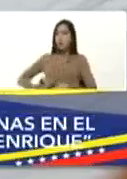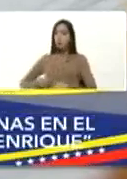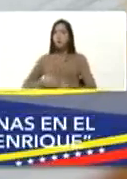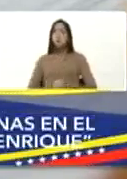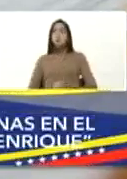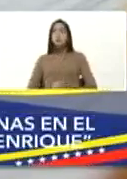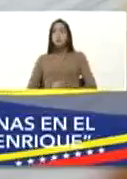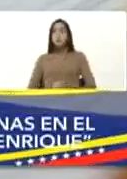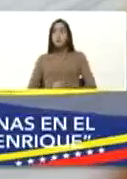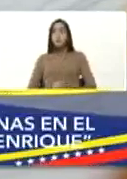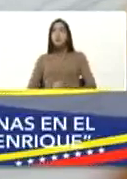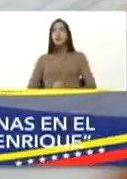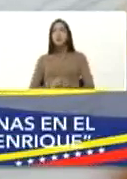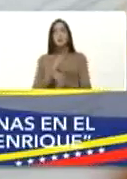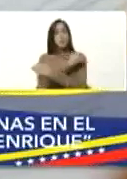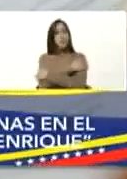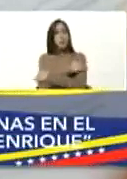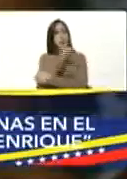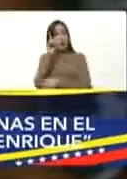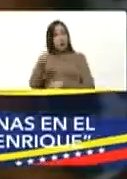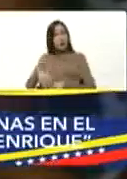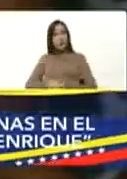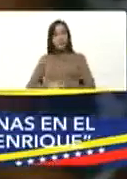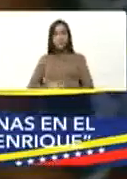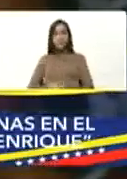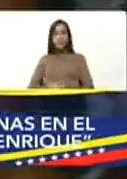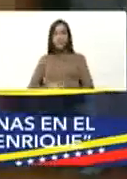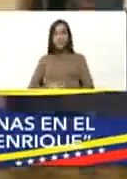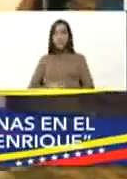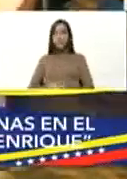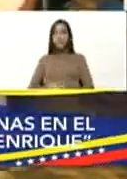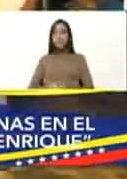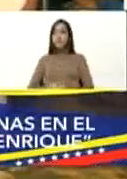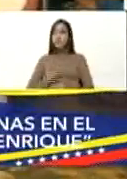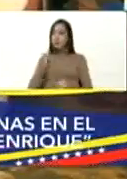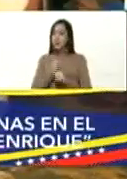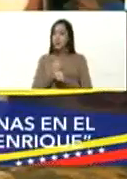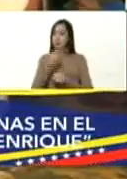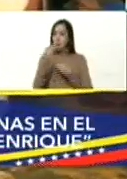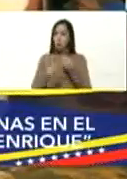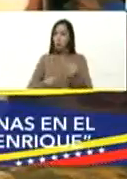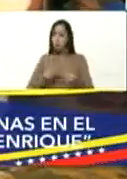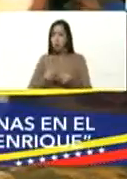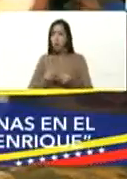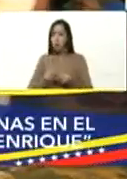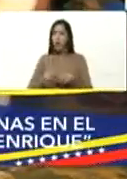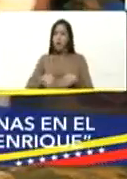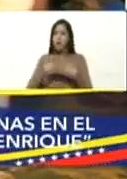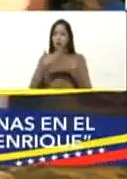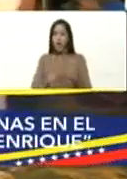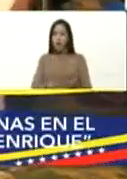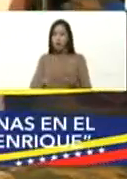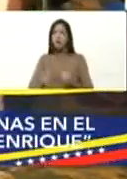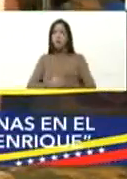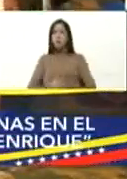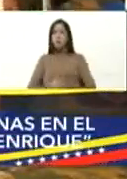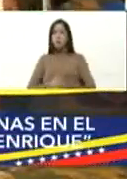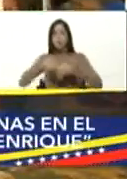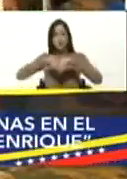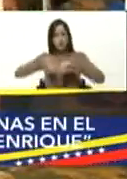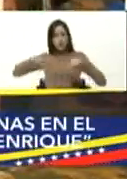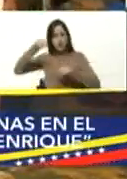bueno, felicitar por esta labor y por la entrega de este hito acá